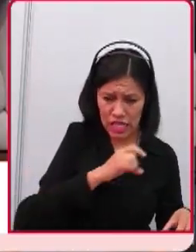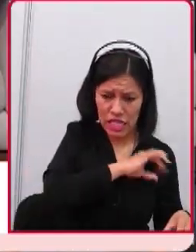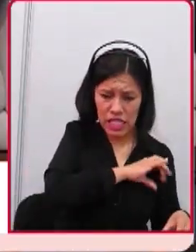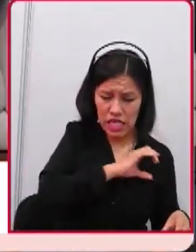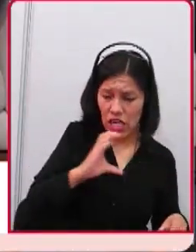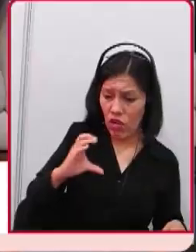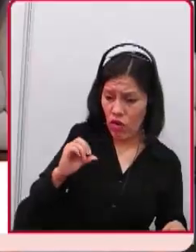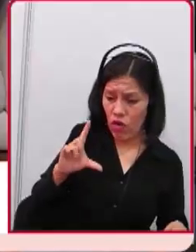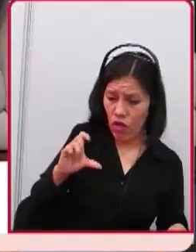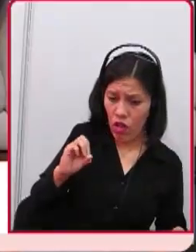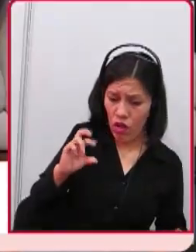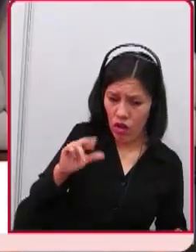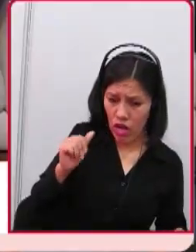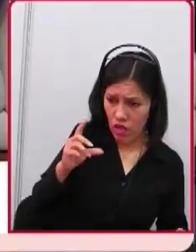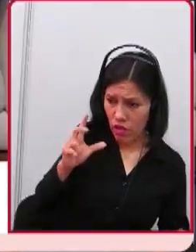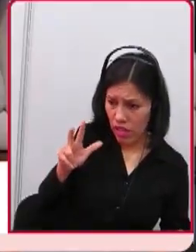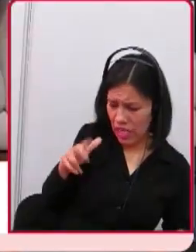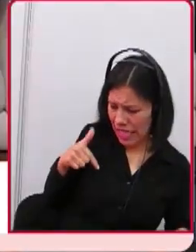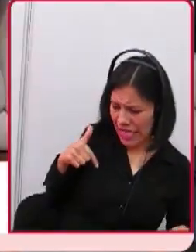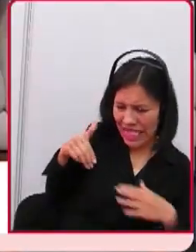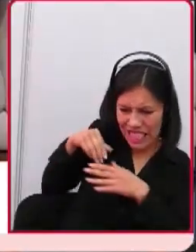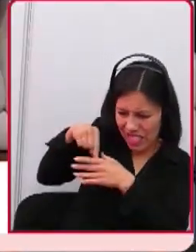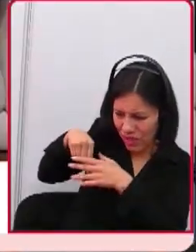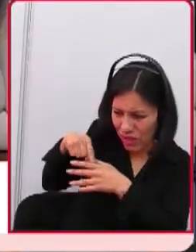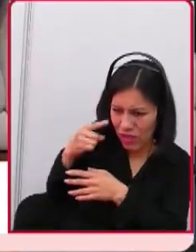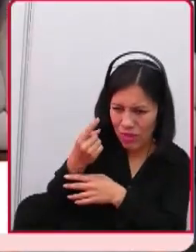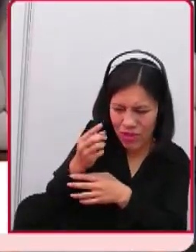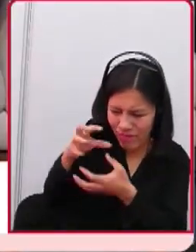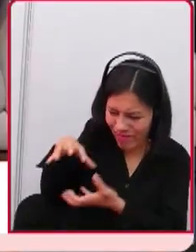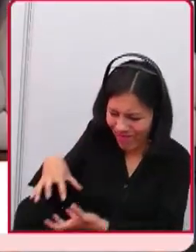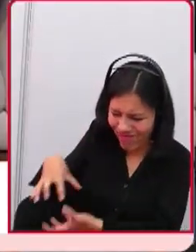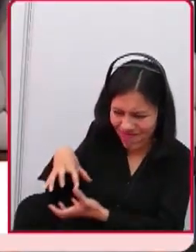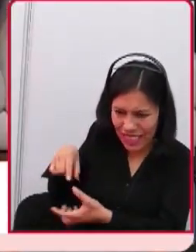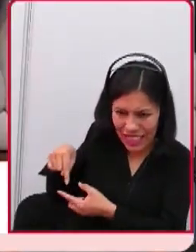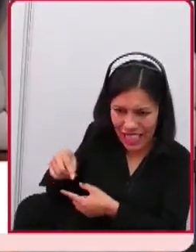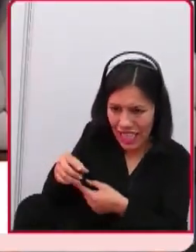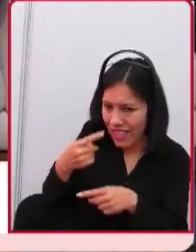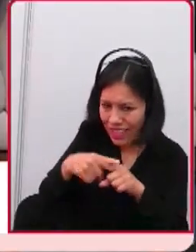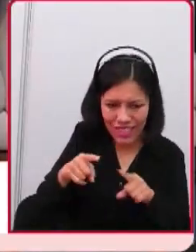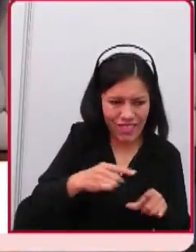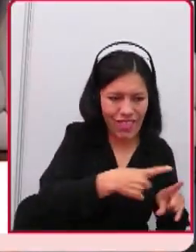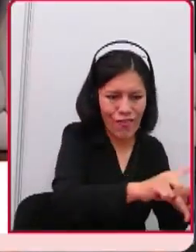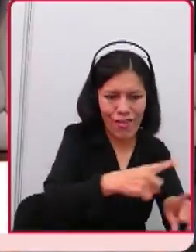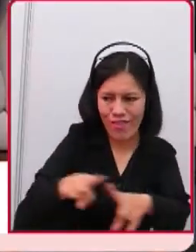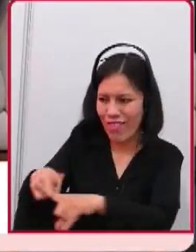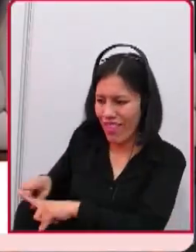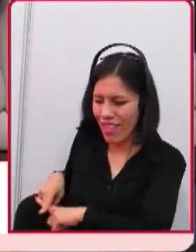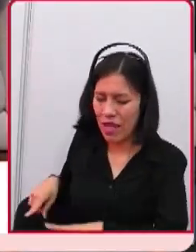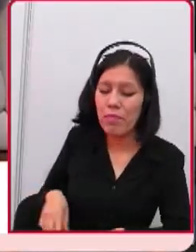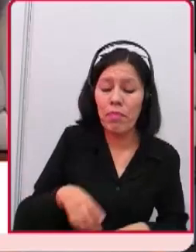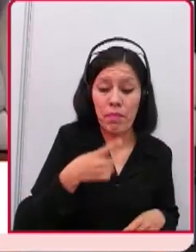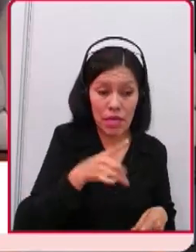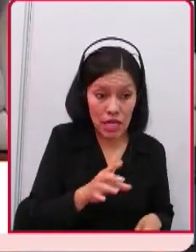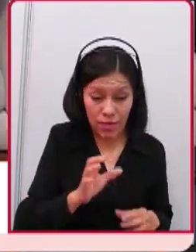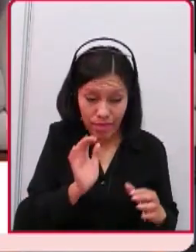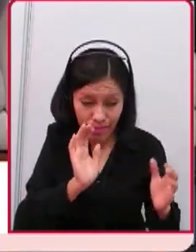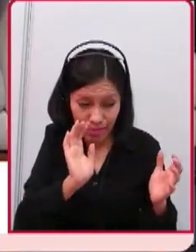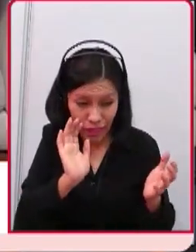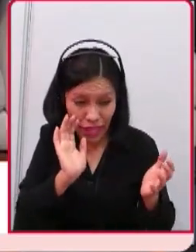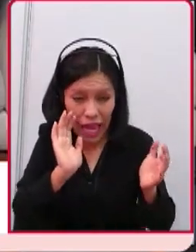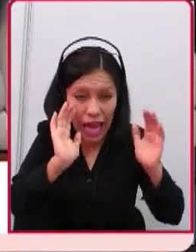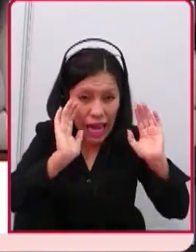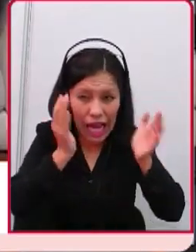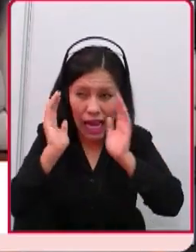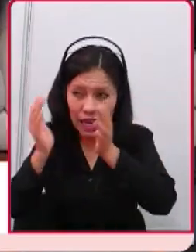los otros 3 tampoco tienen. Entonces, en ese sentido, aún la clasificación de recursos para ese